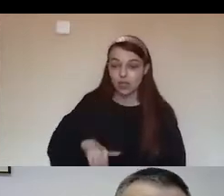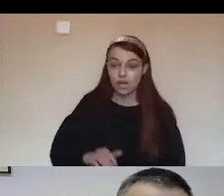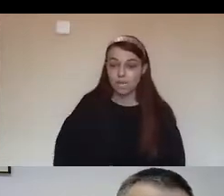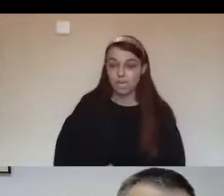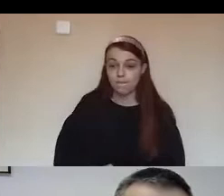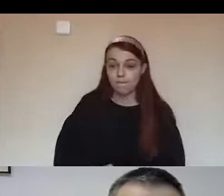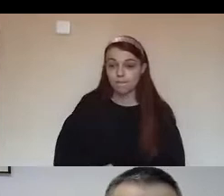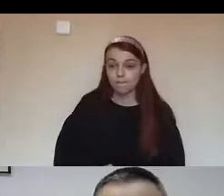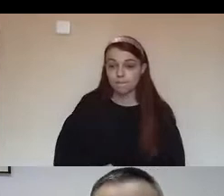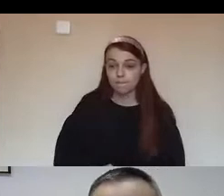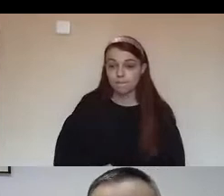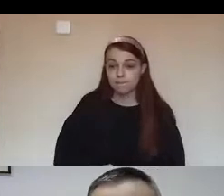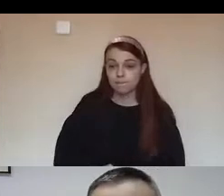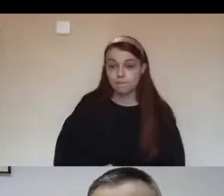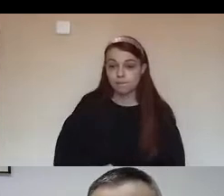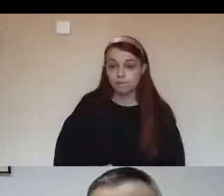de premios, ¿no?